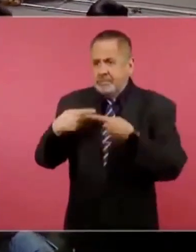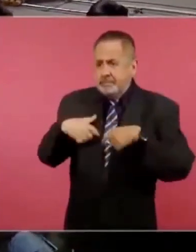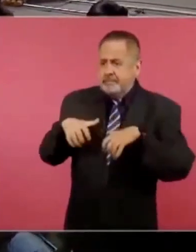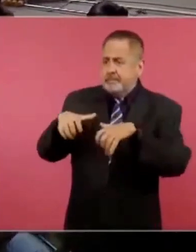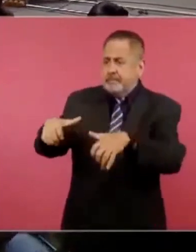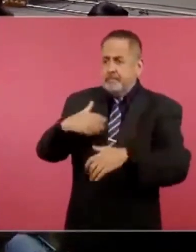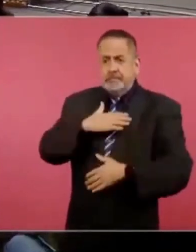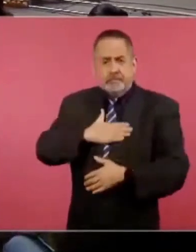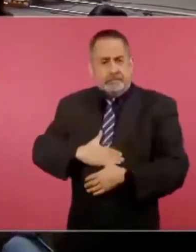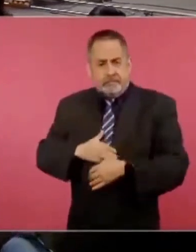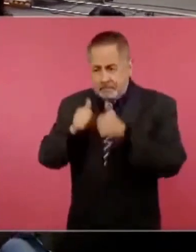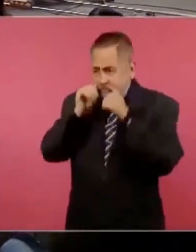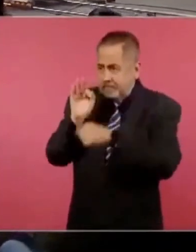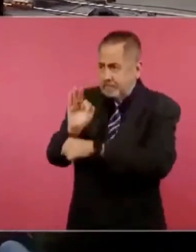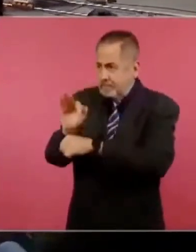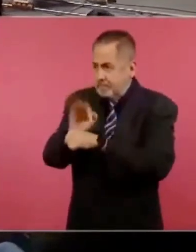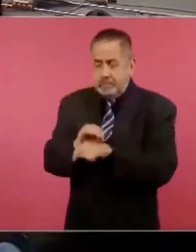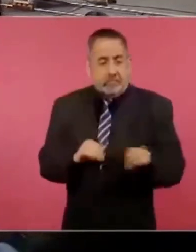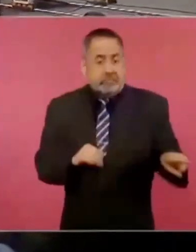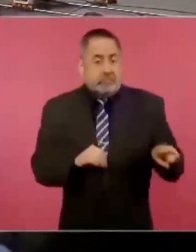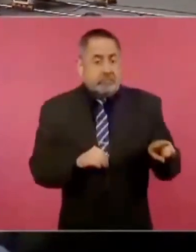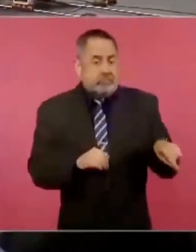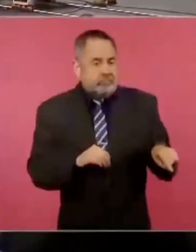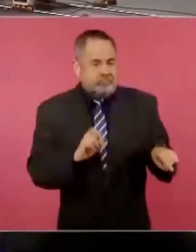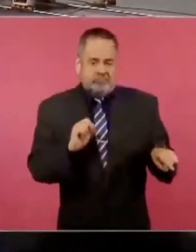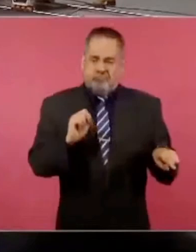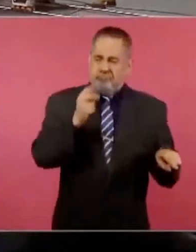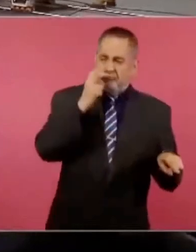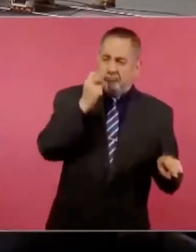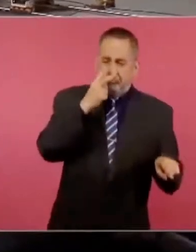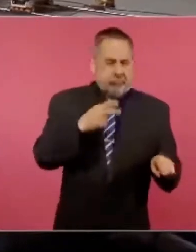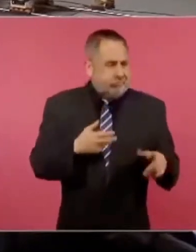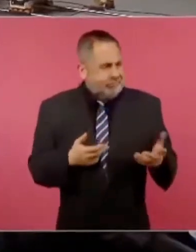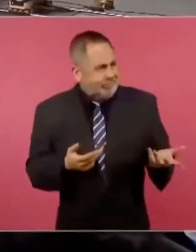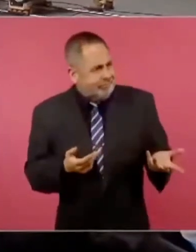de justicia de la gente pobre.